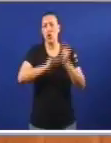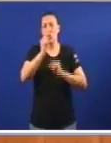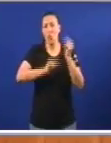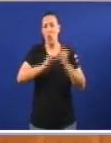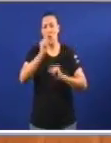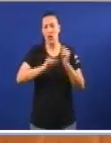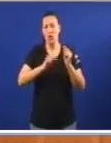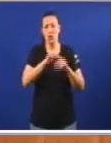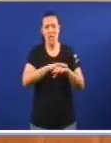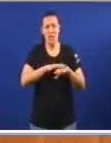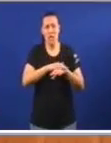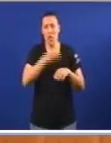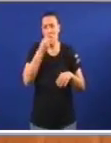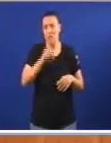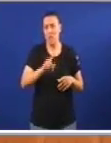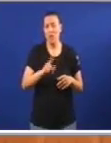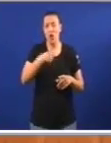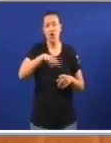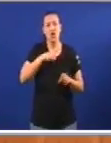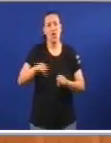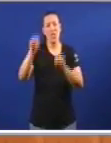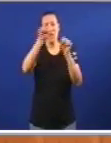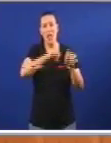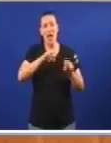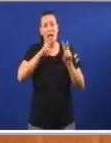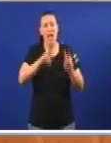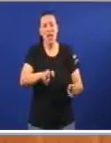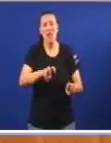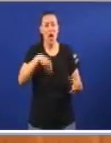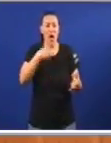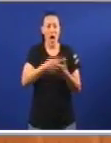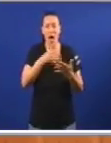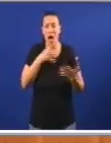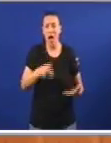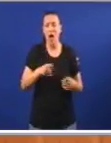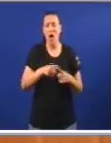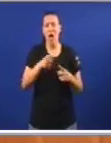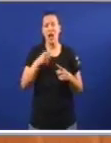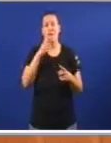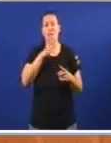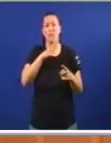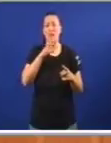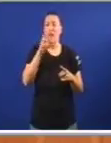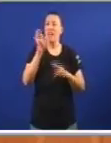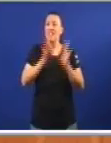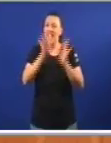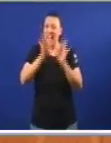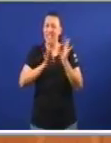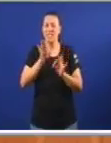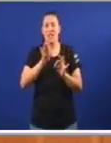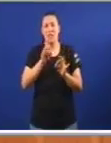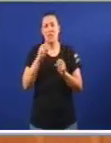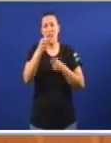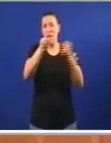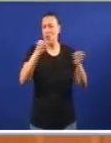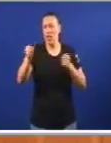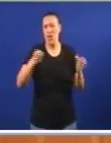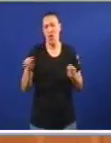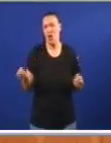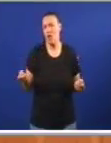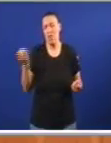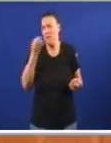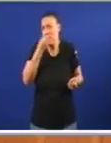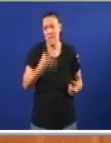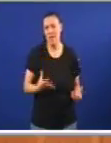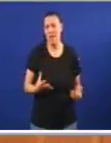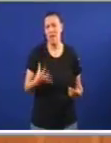do Estado. Defendimos dende o inicio a eliminación desa taxa de reposición, igual que defendimos dende o inicio que a austeridade